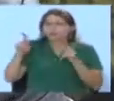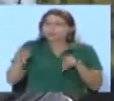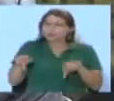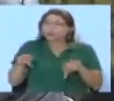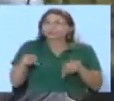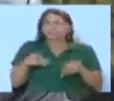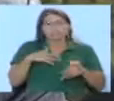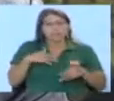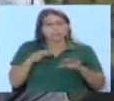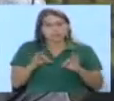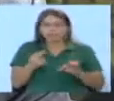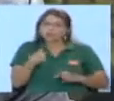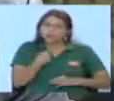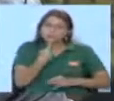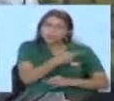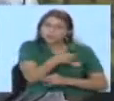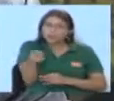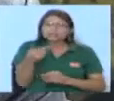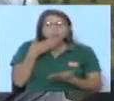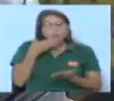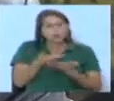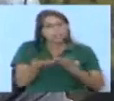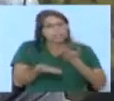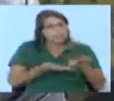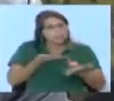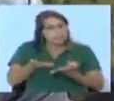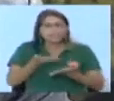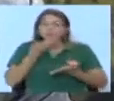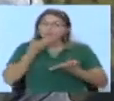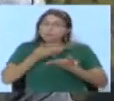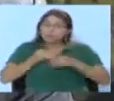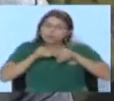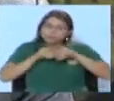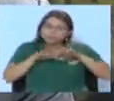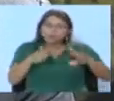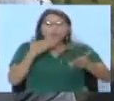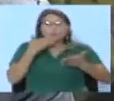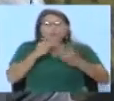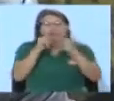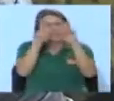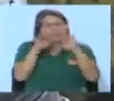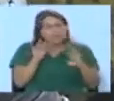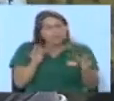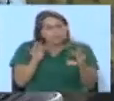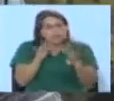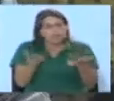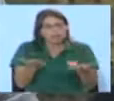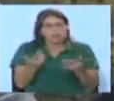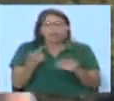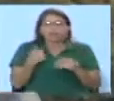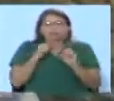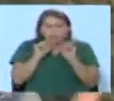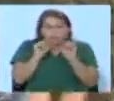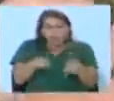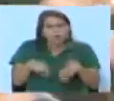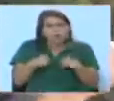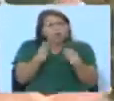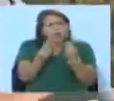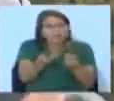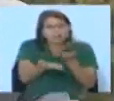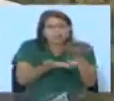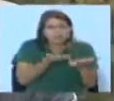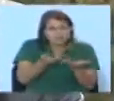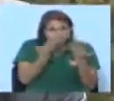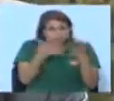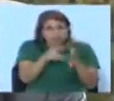ofrezco a usted un buen servicio, yo le ofrezco una buena cobertura, yo le doy un buen internet, yo le puedo complementar los servicios que usted tiene con estas y